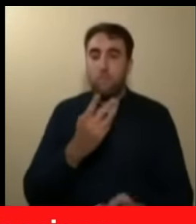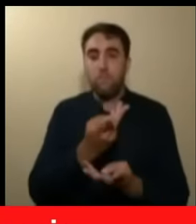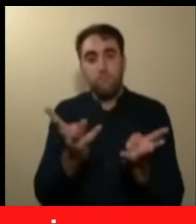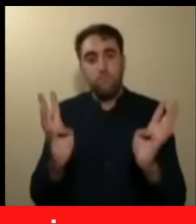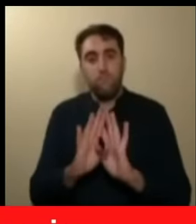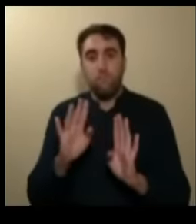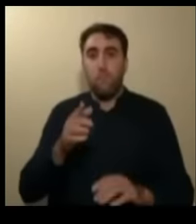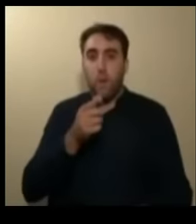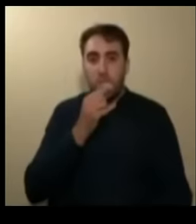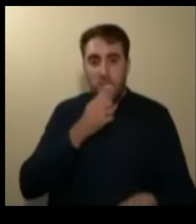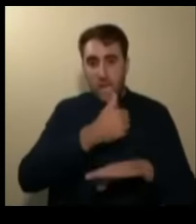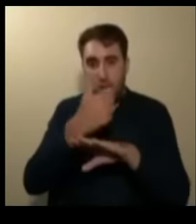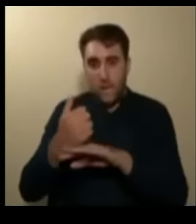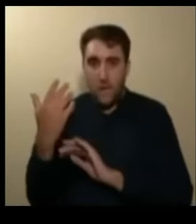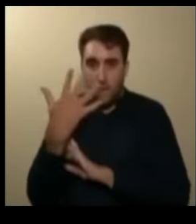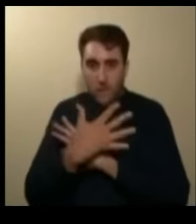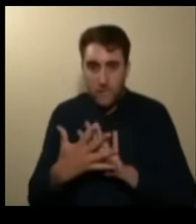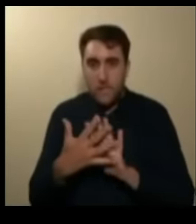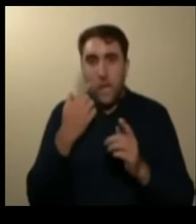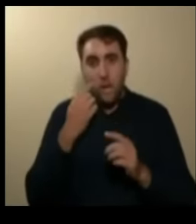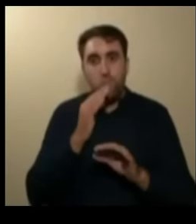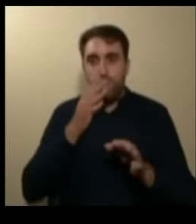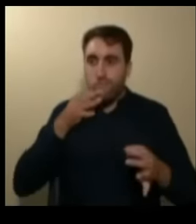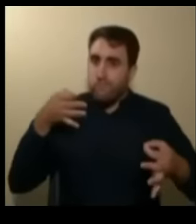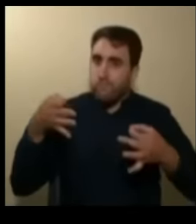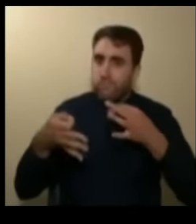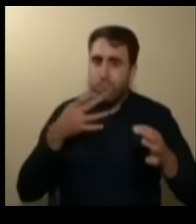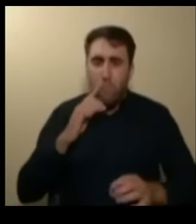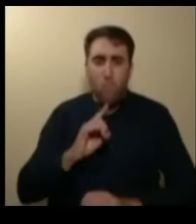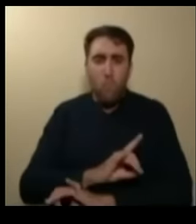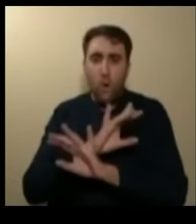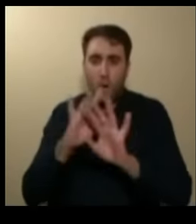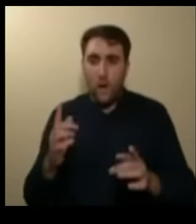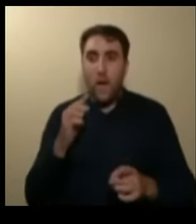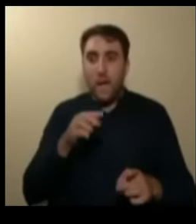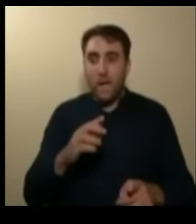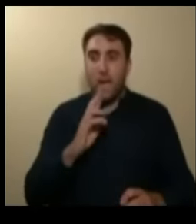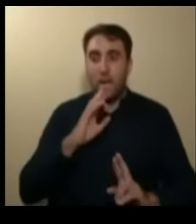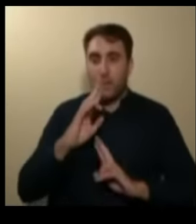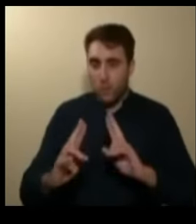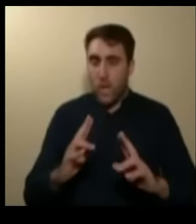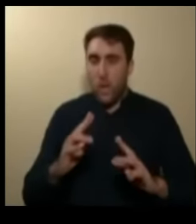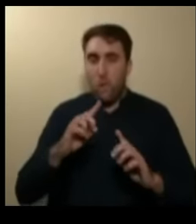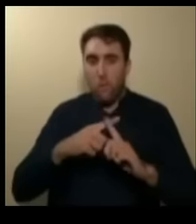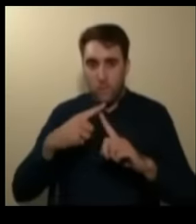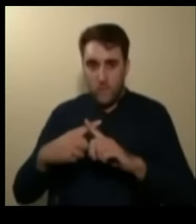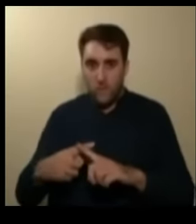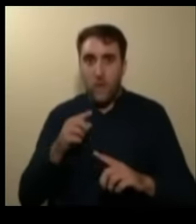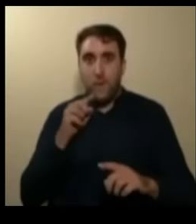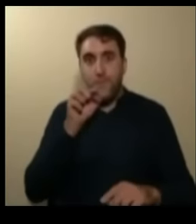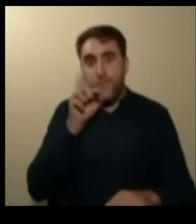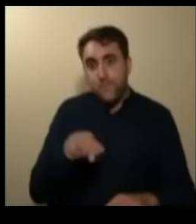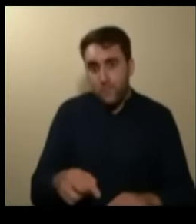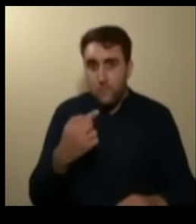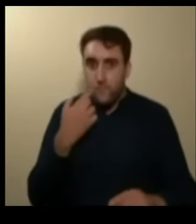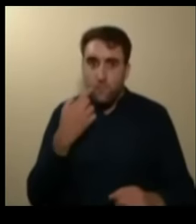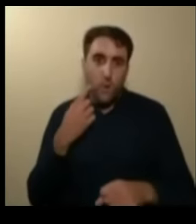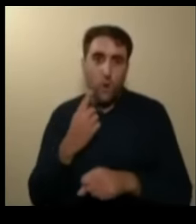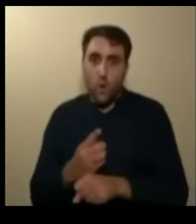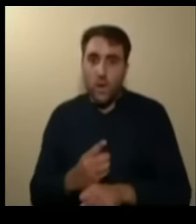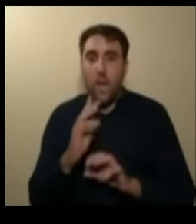E inmediatamente eso comenzó a dar resultado. Así que entonces eso, la voluntad de un gobierno que combate frontalmente al